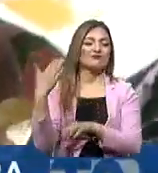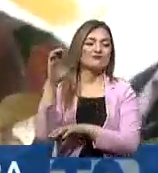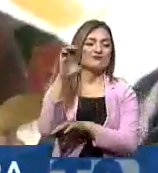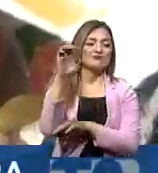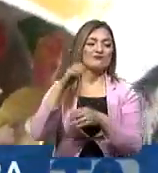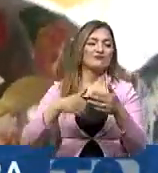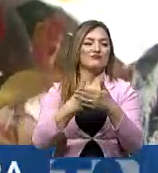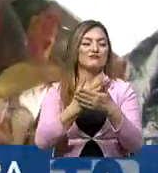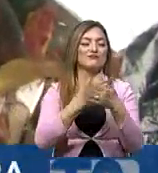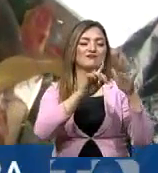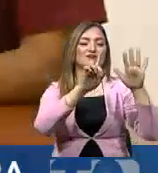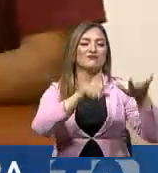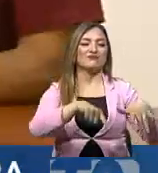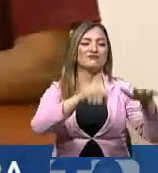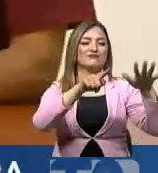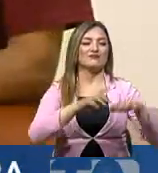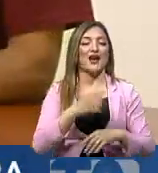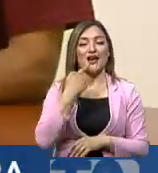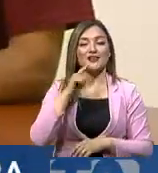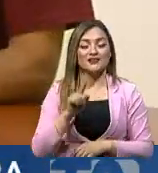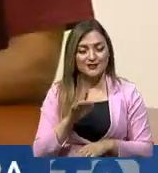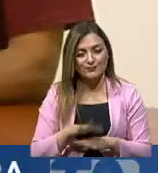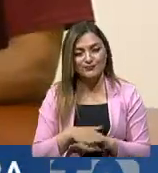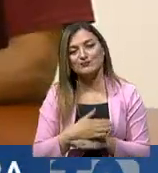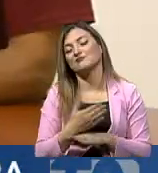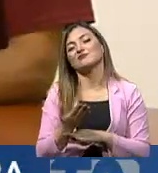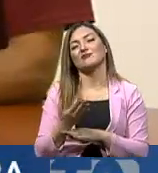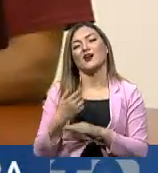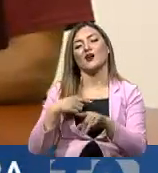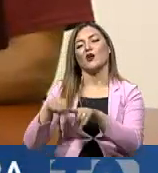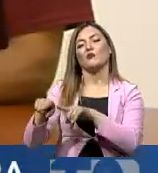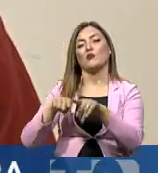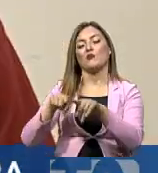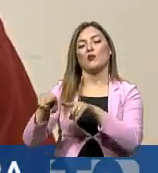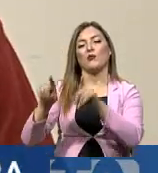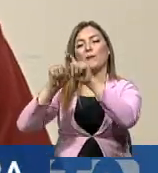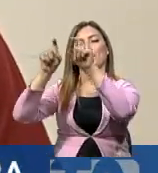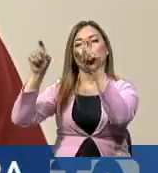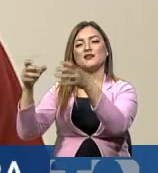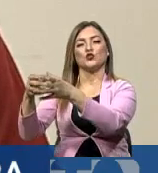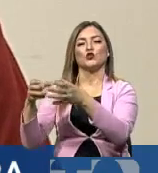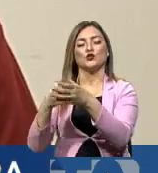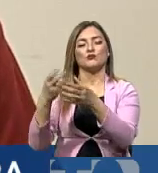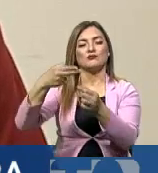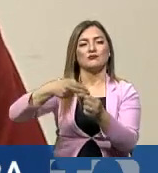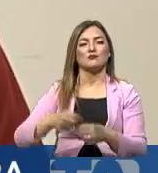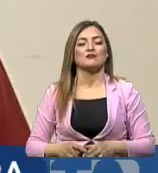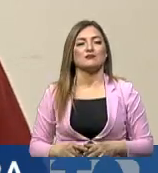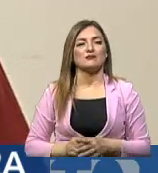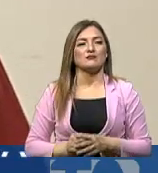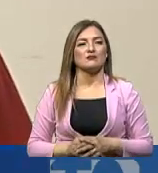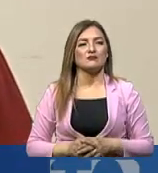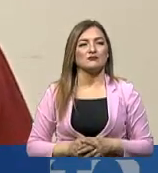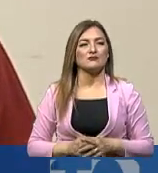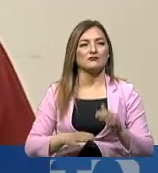sólo le renovaron por seis meses aseguran que se debe a que subirán una licitación para que otras asociaciones participen la mayoría